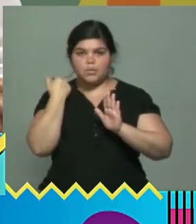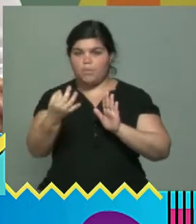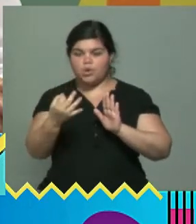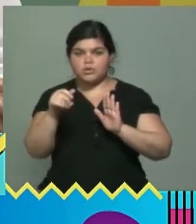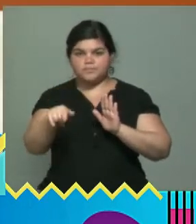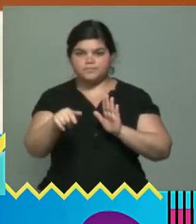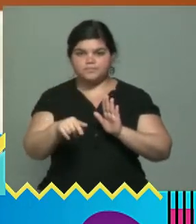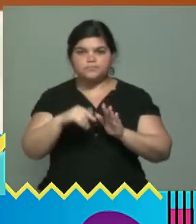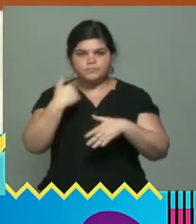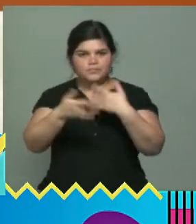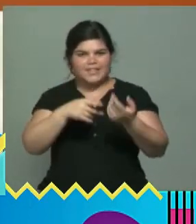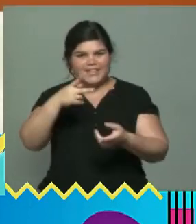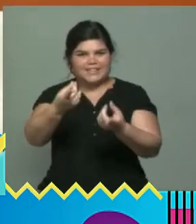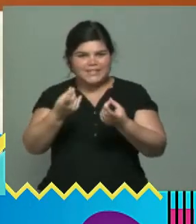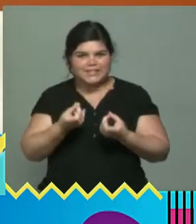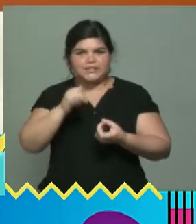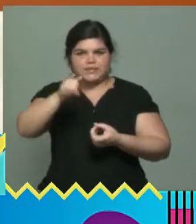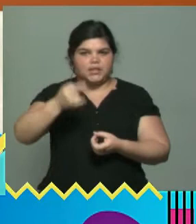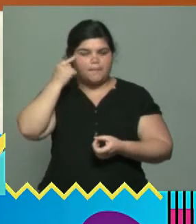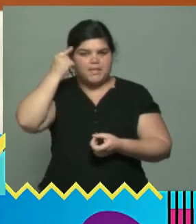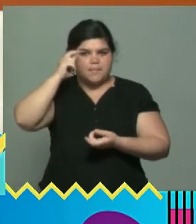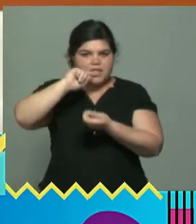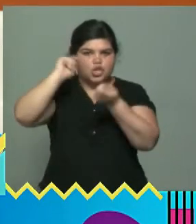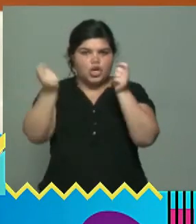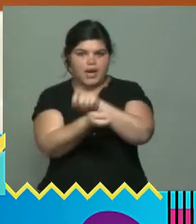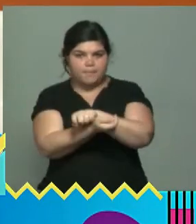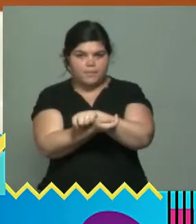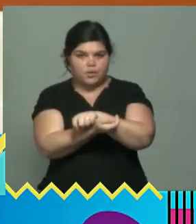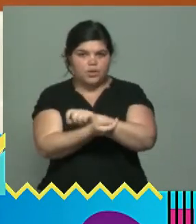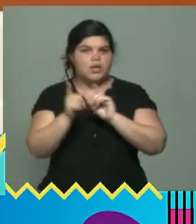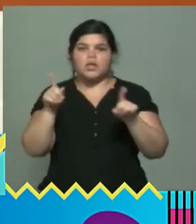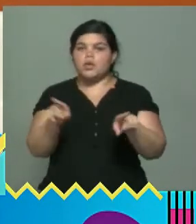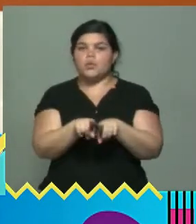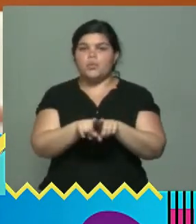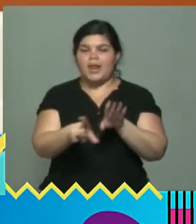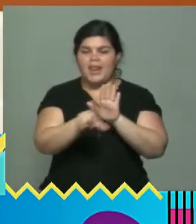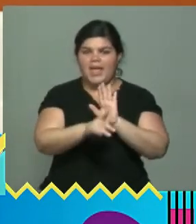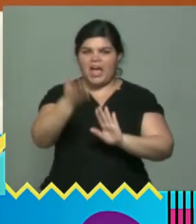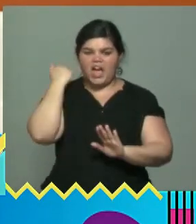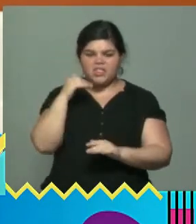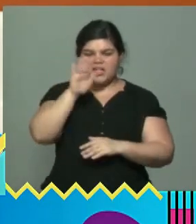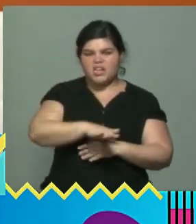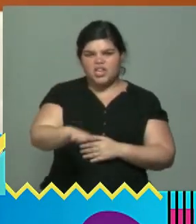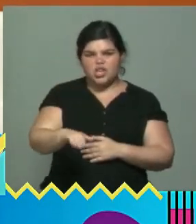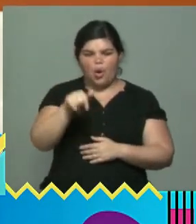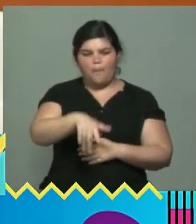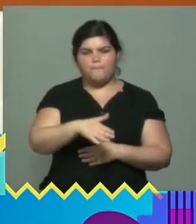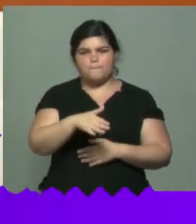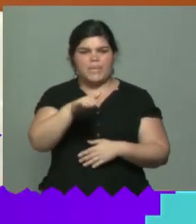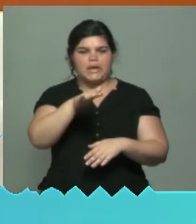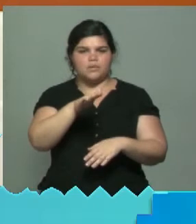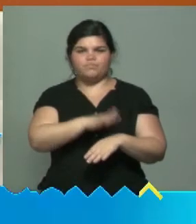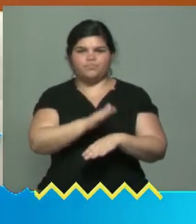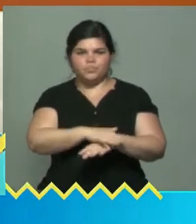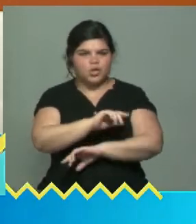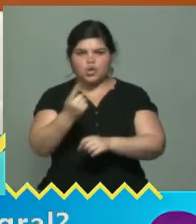cambio de paradigma profundo en cuanto a muchísimas cuestiones. Digo, la ley anterior consideraba al niño menor e incapaz y esta ley está